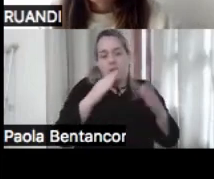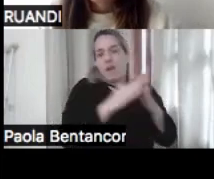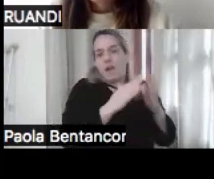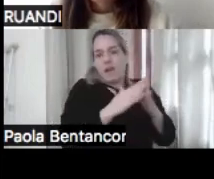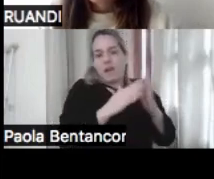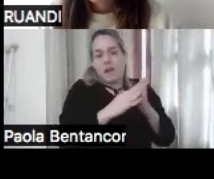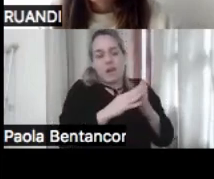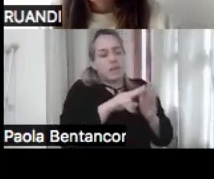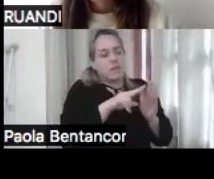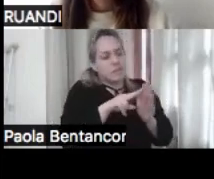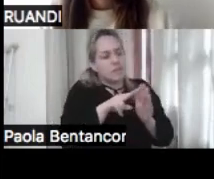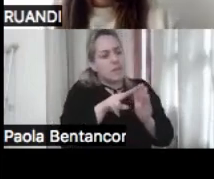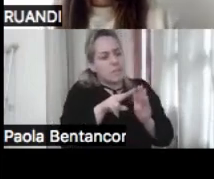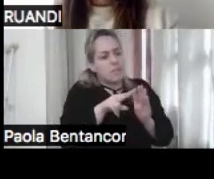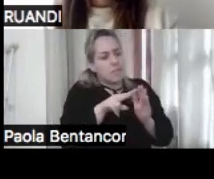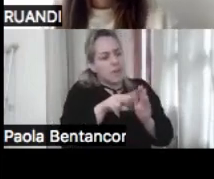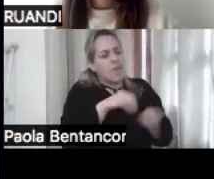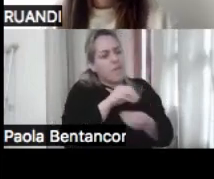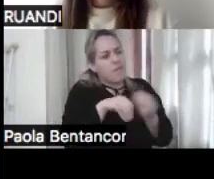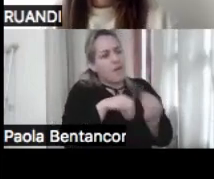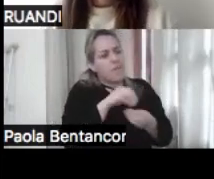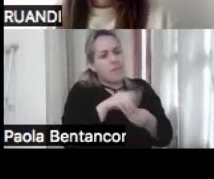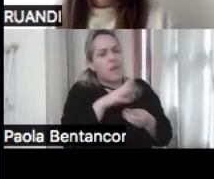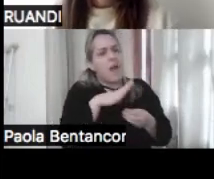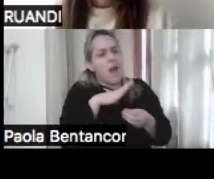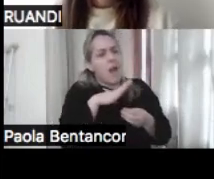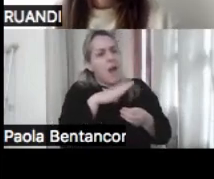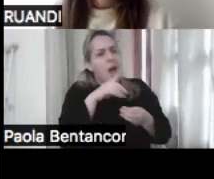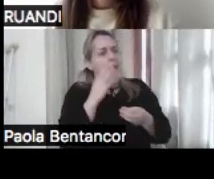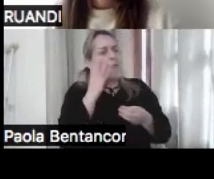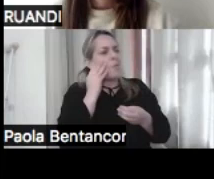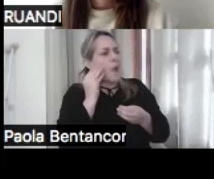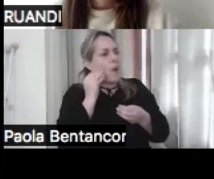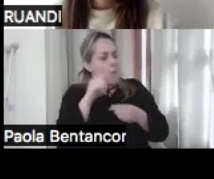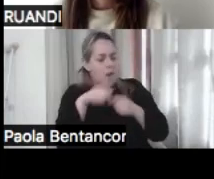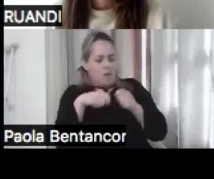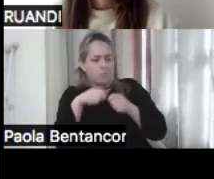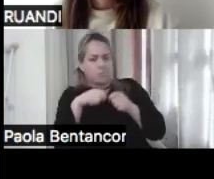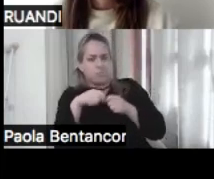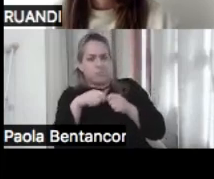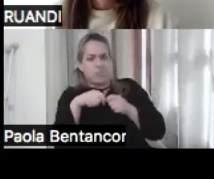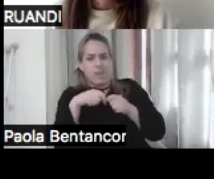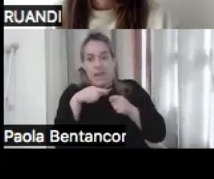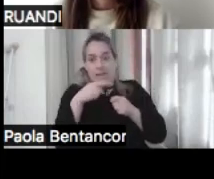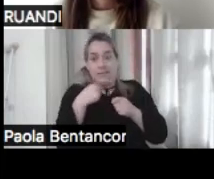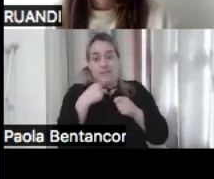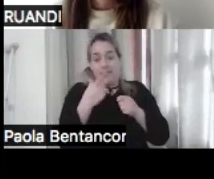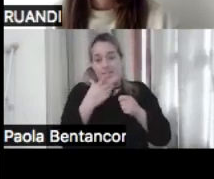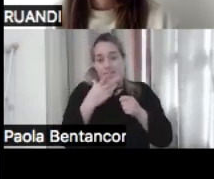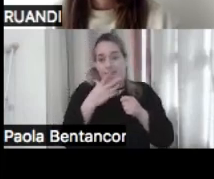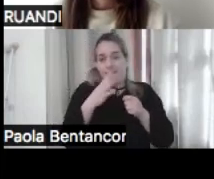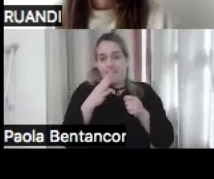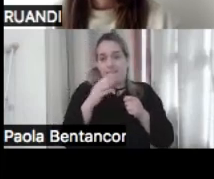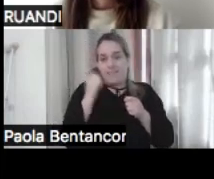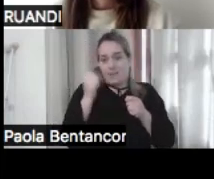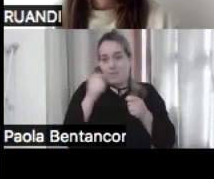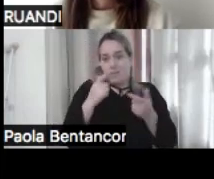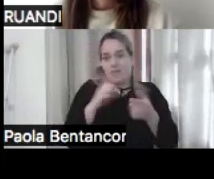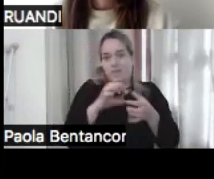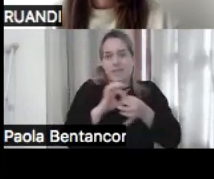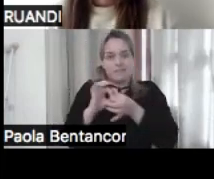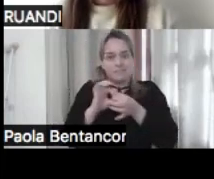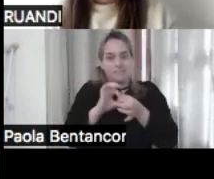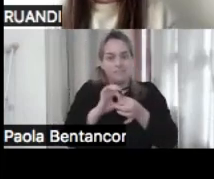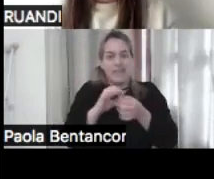en las fortalezas de la familia, esto de pensar a la familia como unidad de apoyo, implica que lo primero que uno va a tratar de